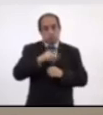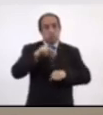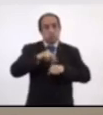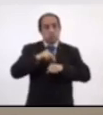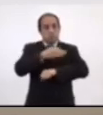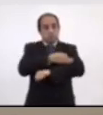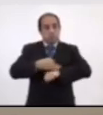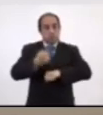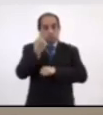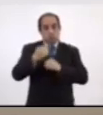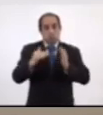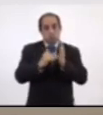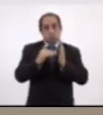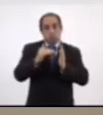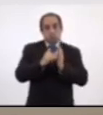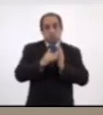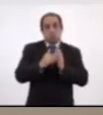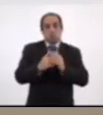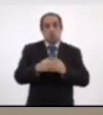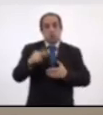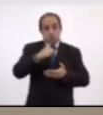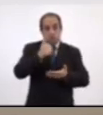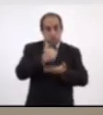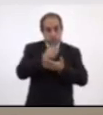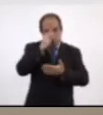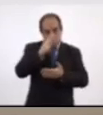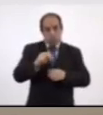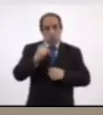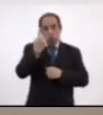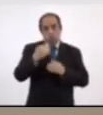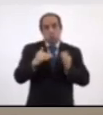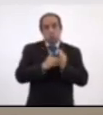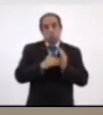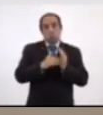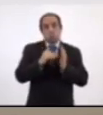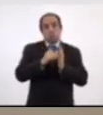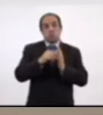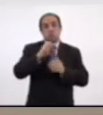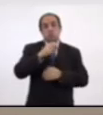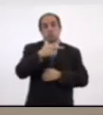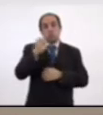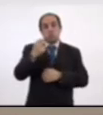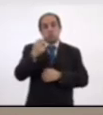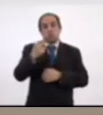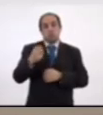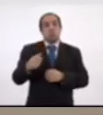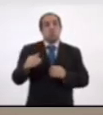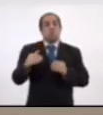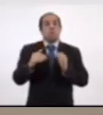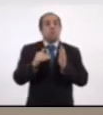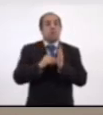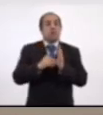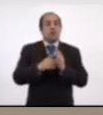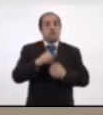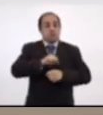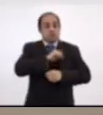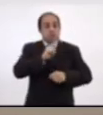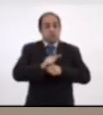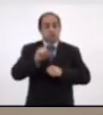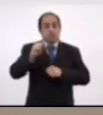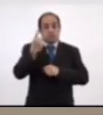familiar, 1 millón de estas consultas aquí en la Ciudad de México, 1.280.000 consultas de especialidad, 71.000 aquí en la Ciudad de